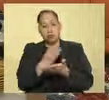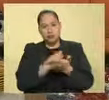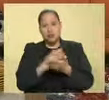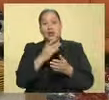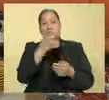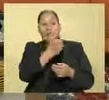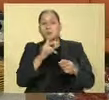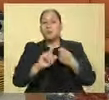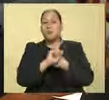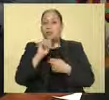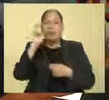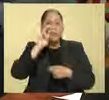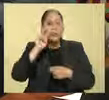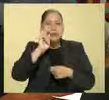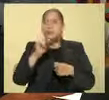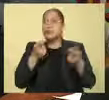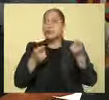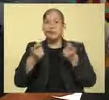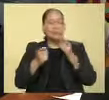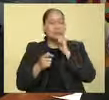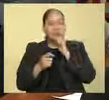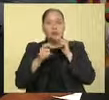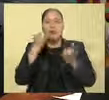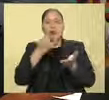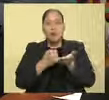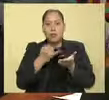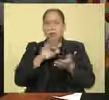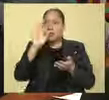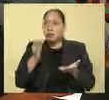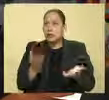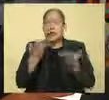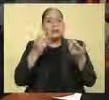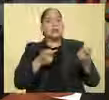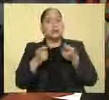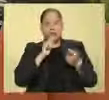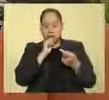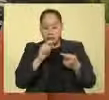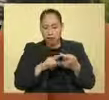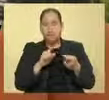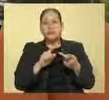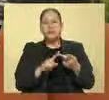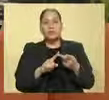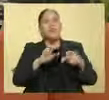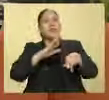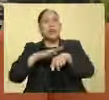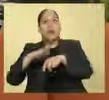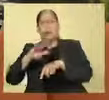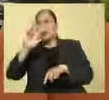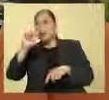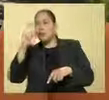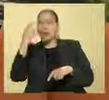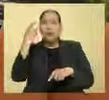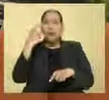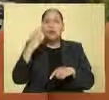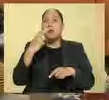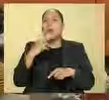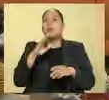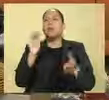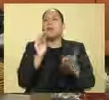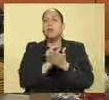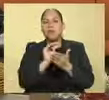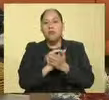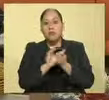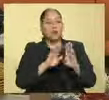un problema de adicción que no se está controlando al subir impuestos, no se está controlando al hacer ese tipo de campañas. ¿Sabes qué pasa? Que realmente los impuestos fueron